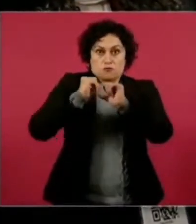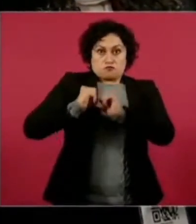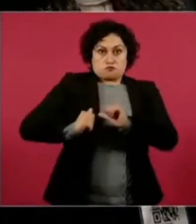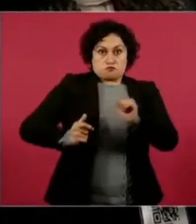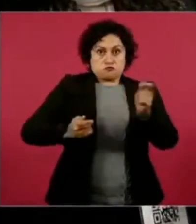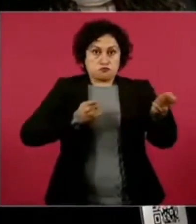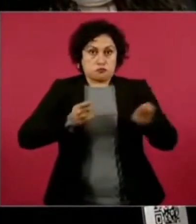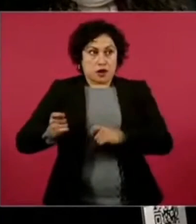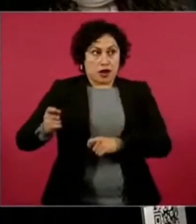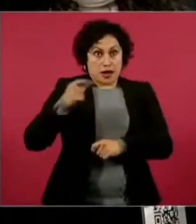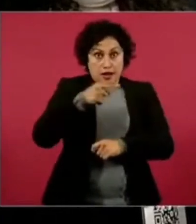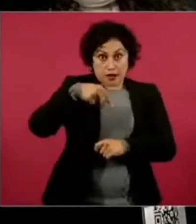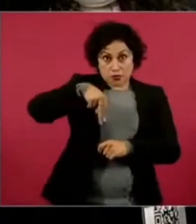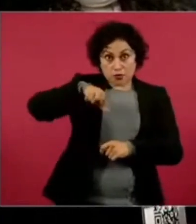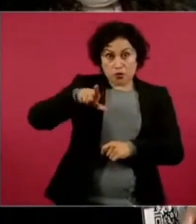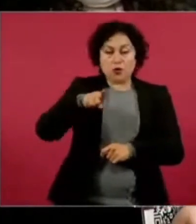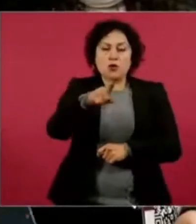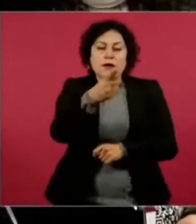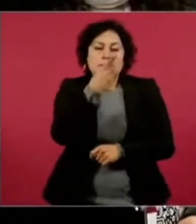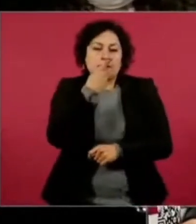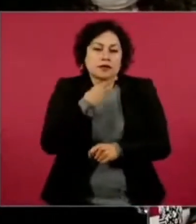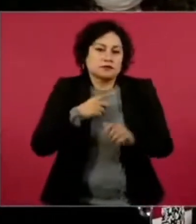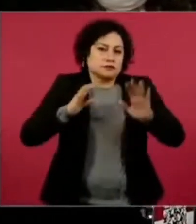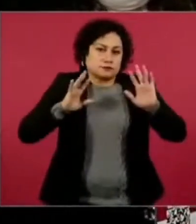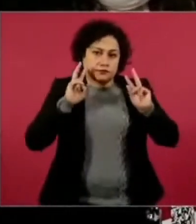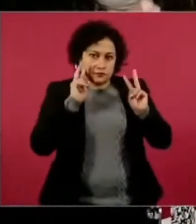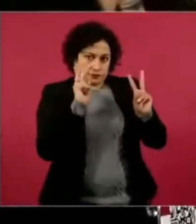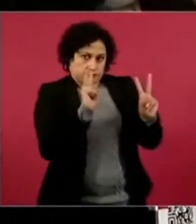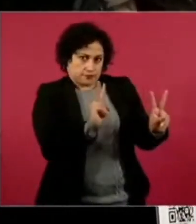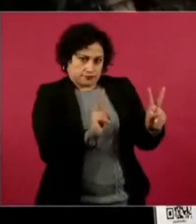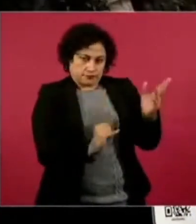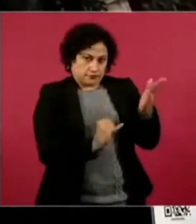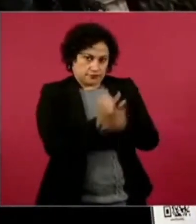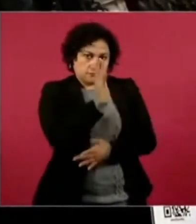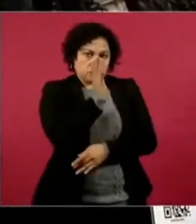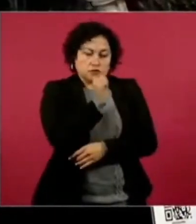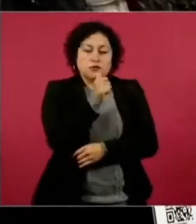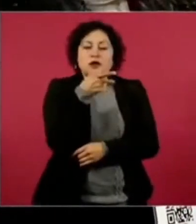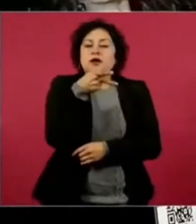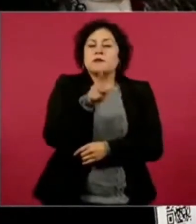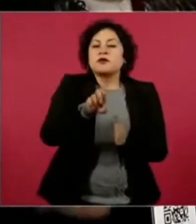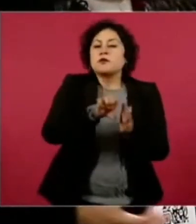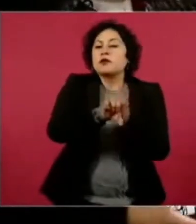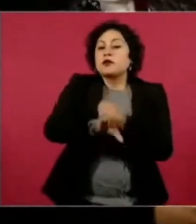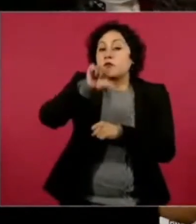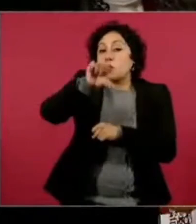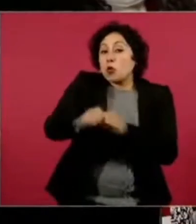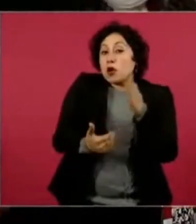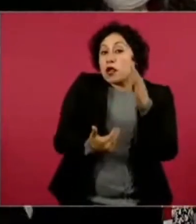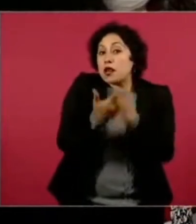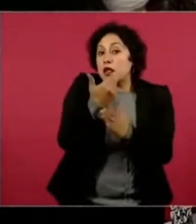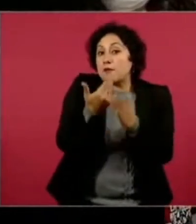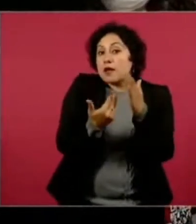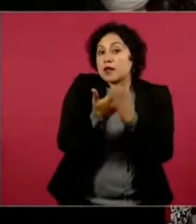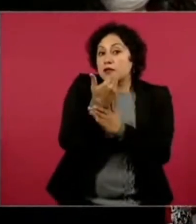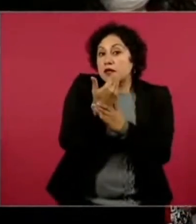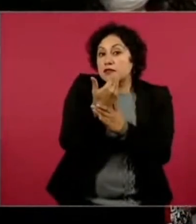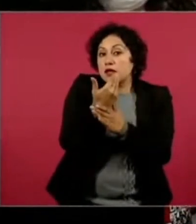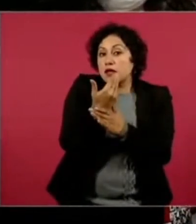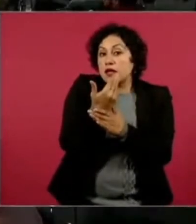un espectador usted, pero, por ejemplo, hoy en la mañana, ¿con quién se tuvo la mesa de seguridad? ¿Quién fue el